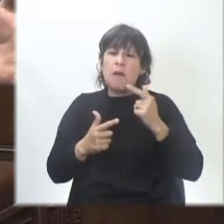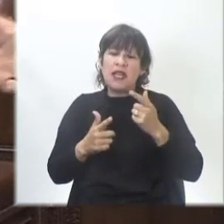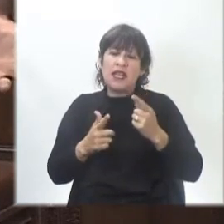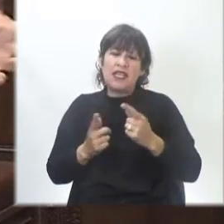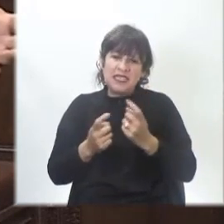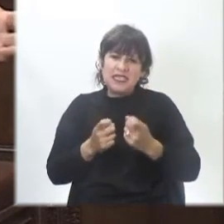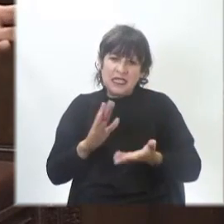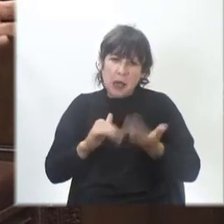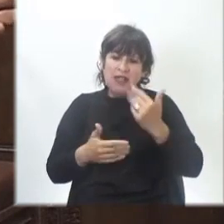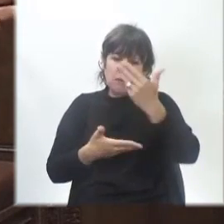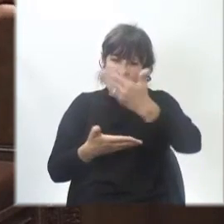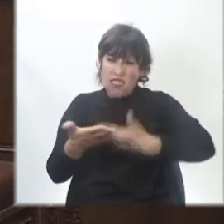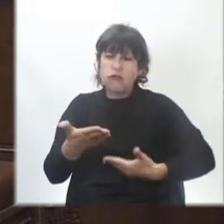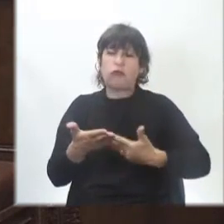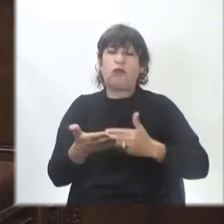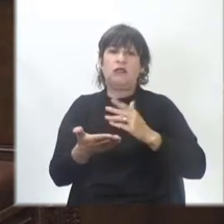también.